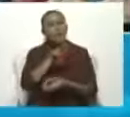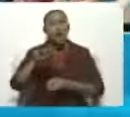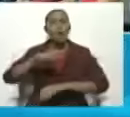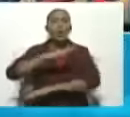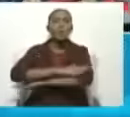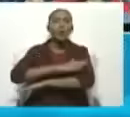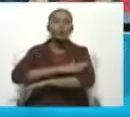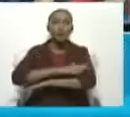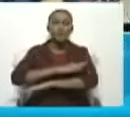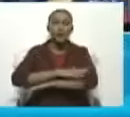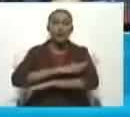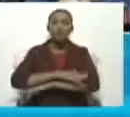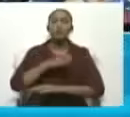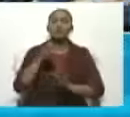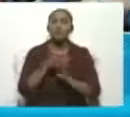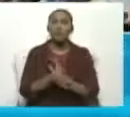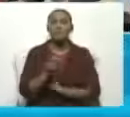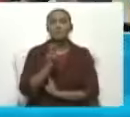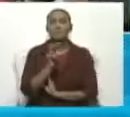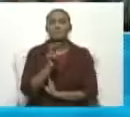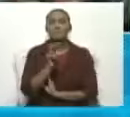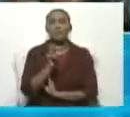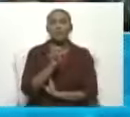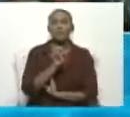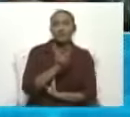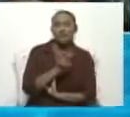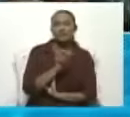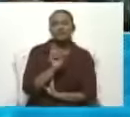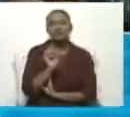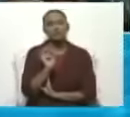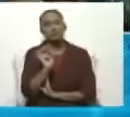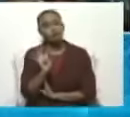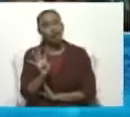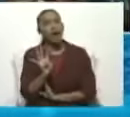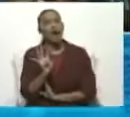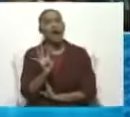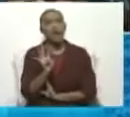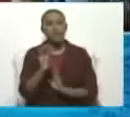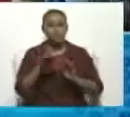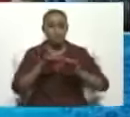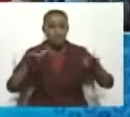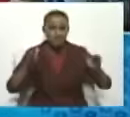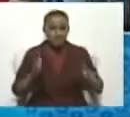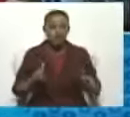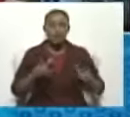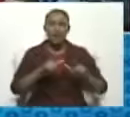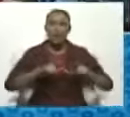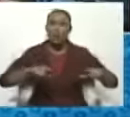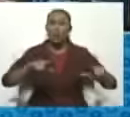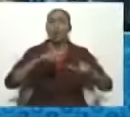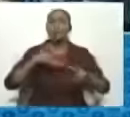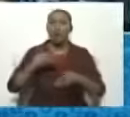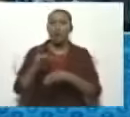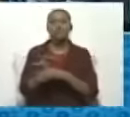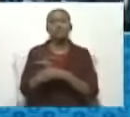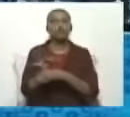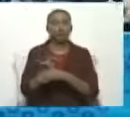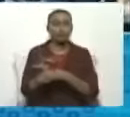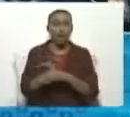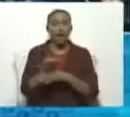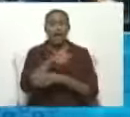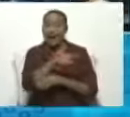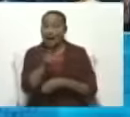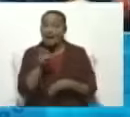transmisión de contingencia, que teníamos 24, pudieran funcionar en todos los protocolos que están establecidos. Esto nos da un